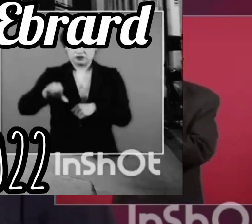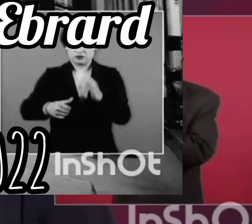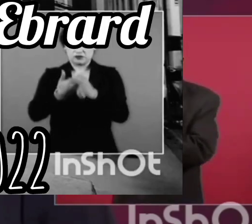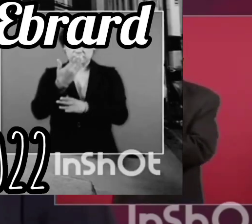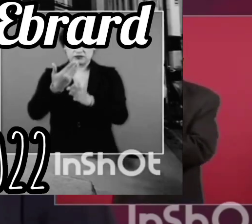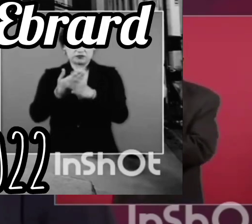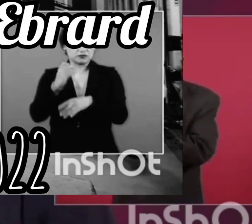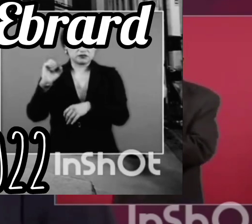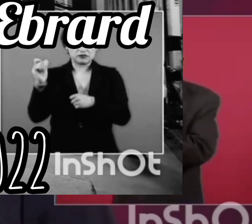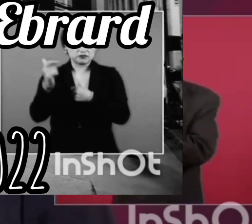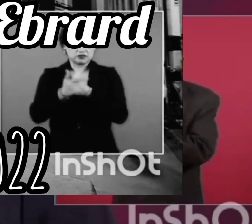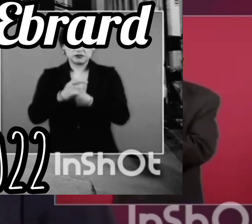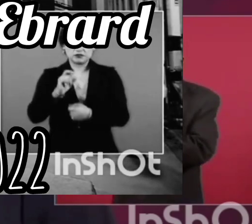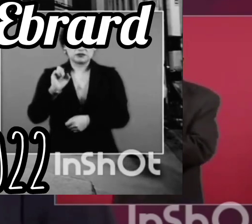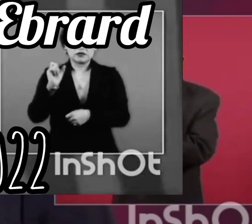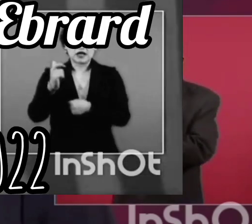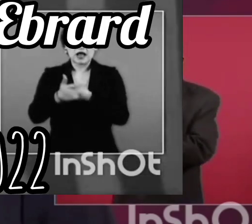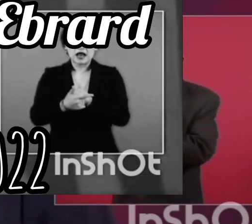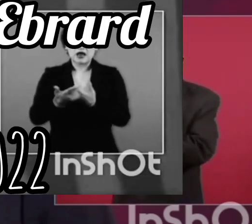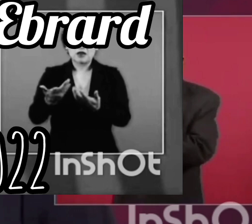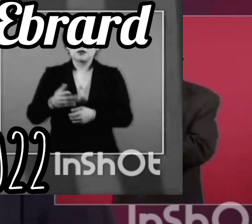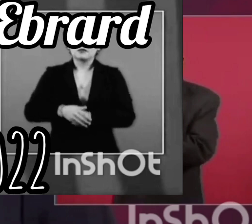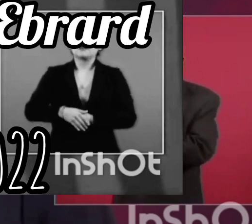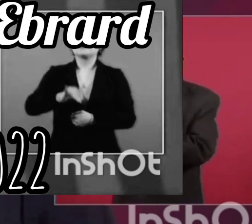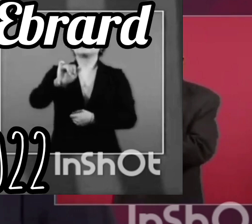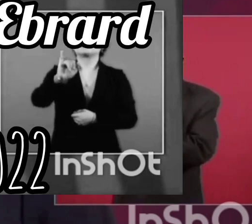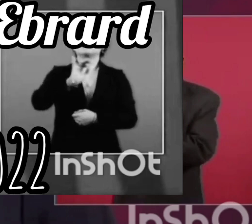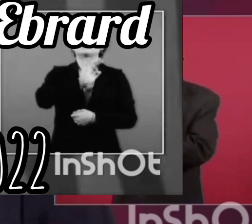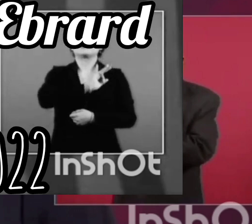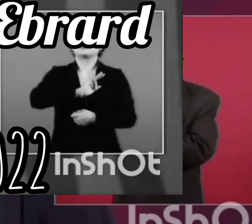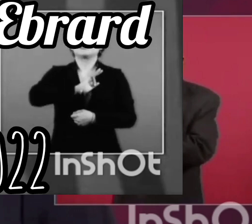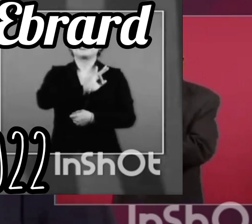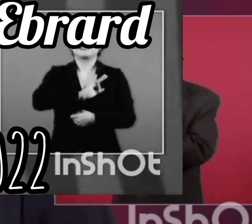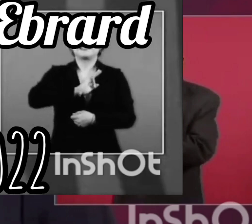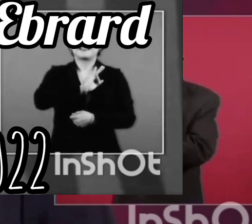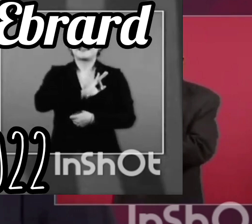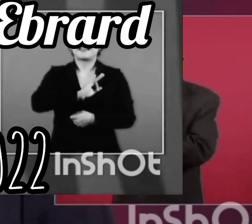amigo. Felicidades, porque cumple año